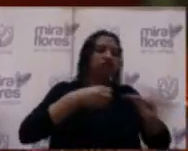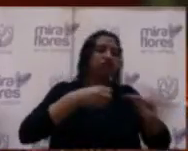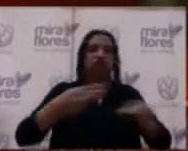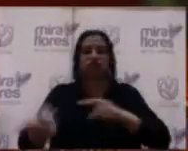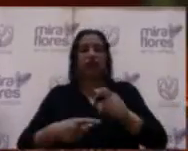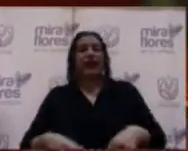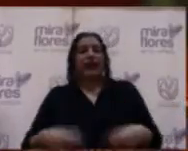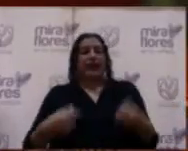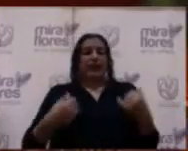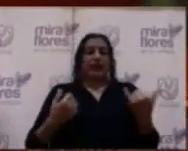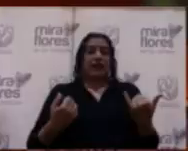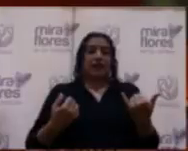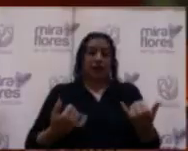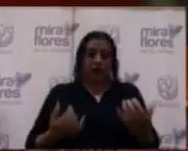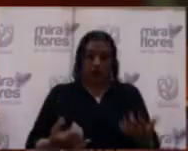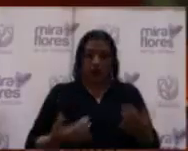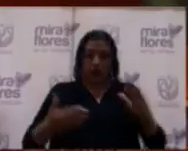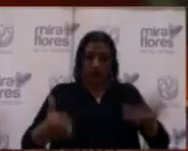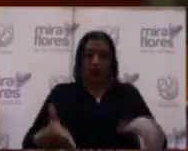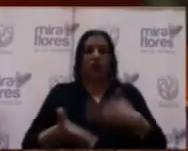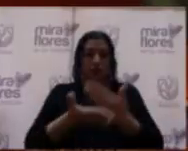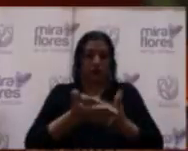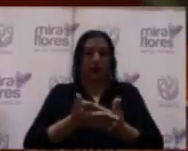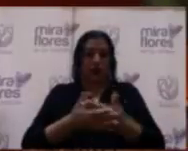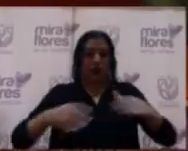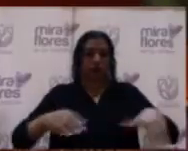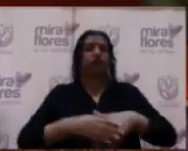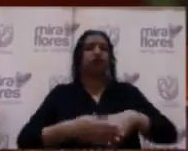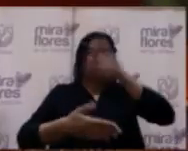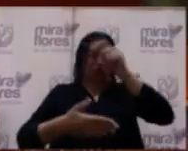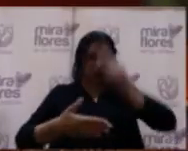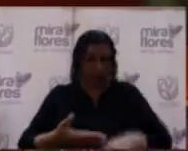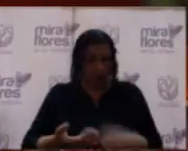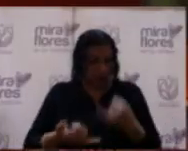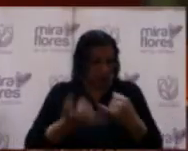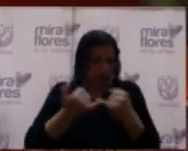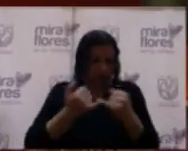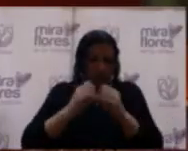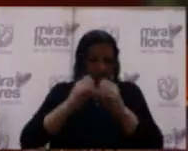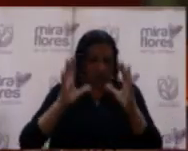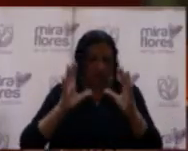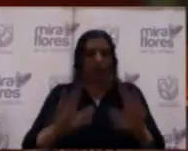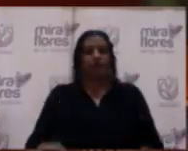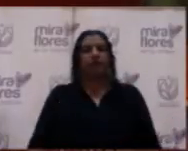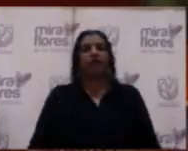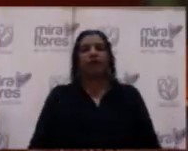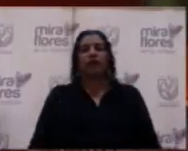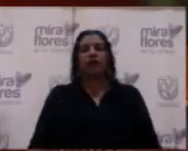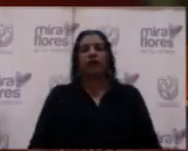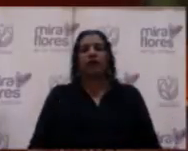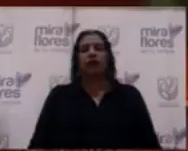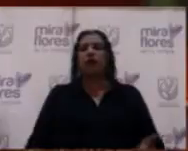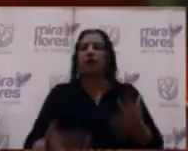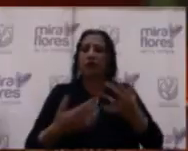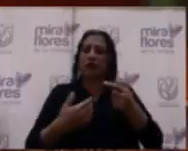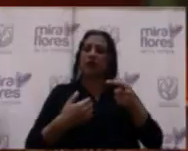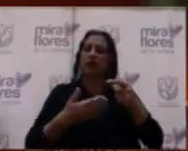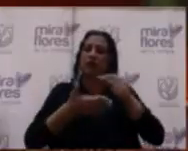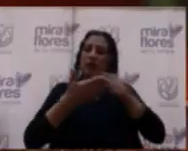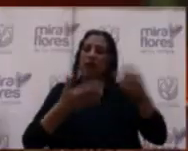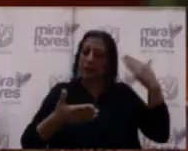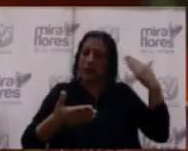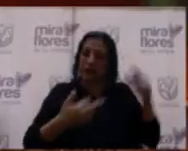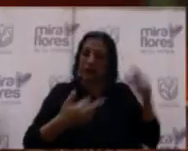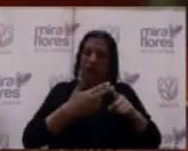y recién ha llegado firmado en los últimos días, entendería que ha sido a principios de la semana